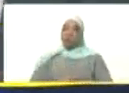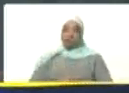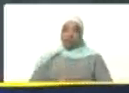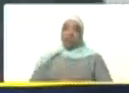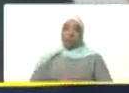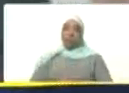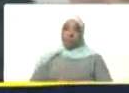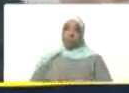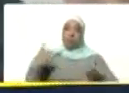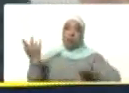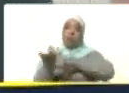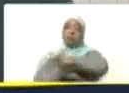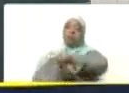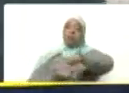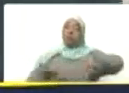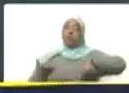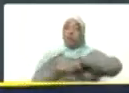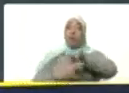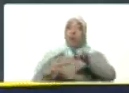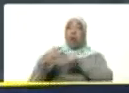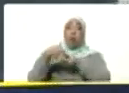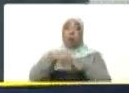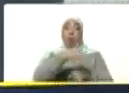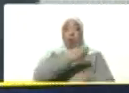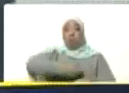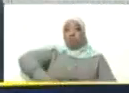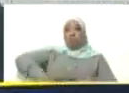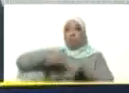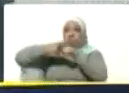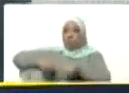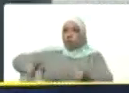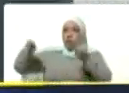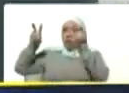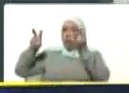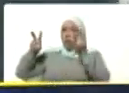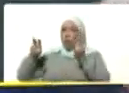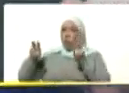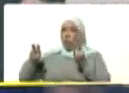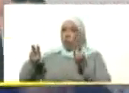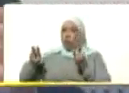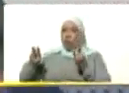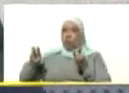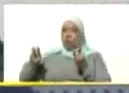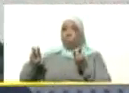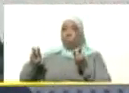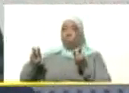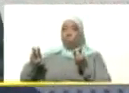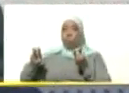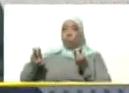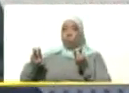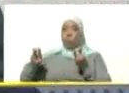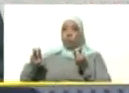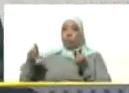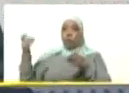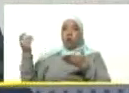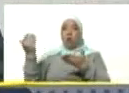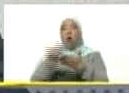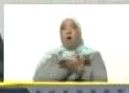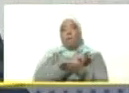completely brand new. Intentaron algo completamente nuevo. A coup against un golpe de